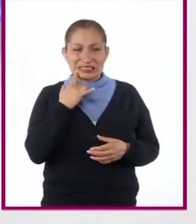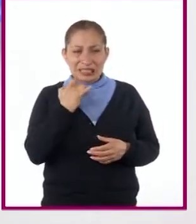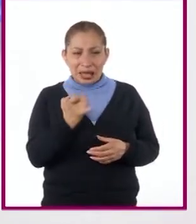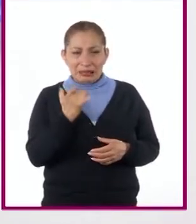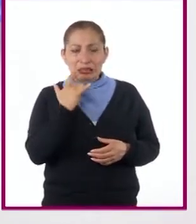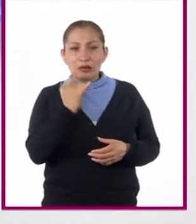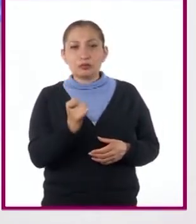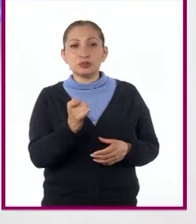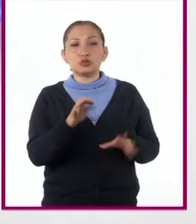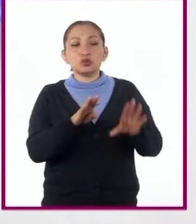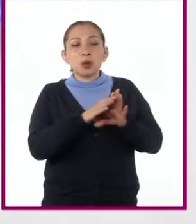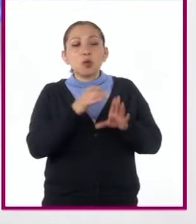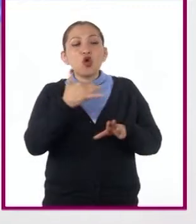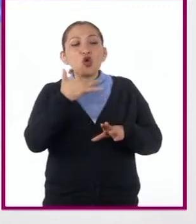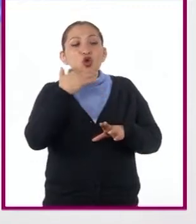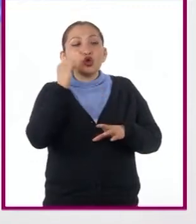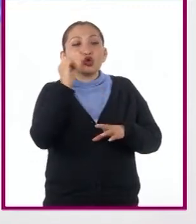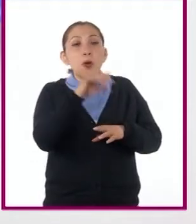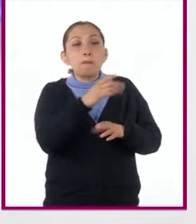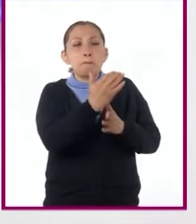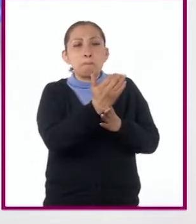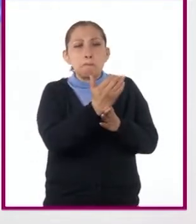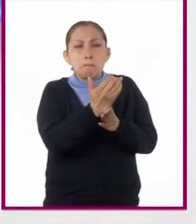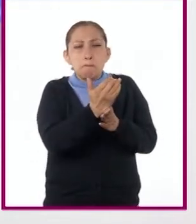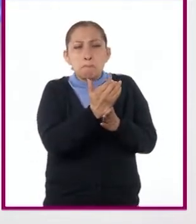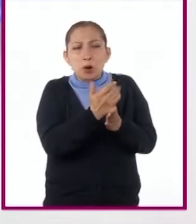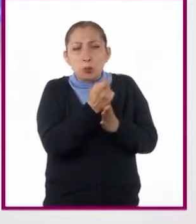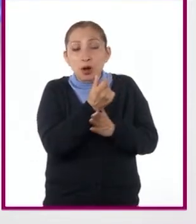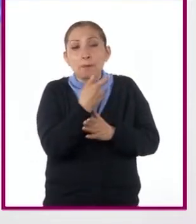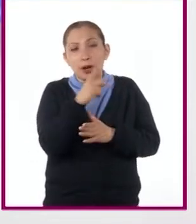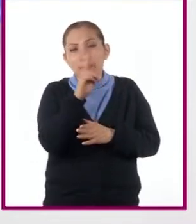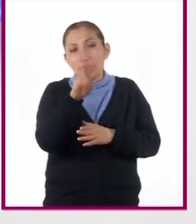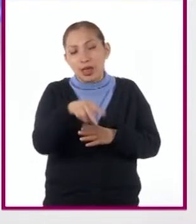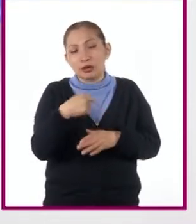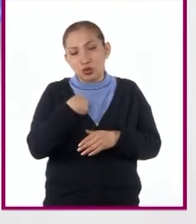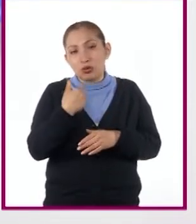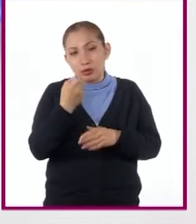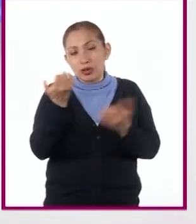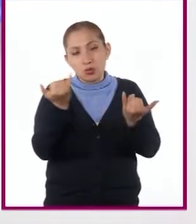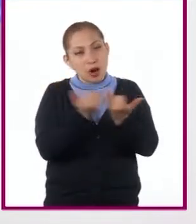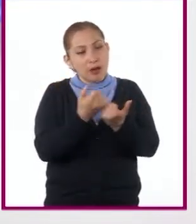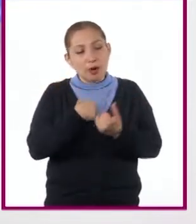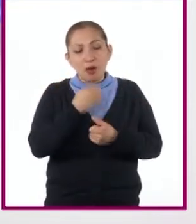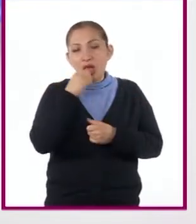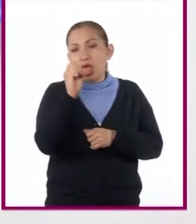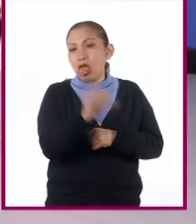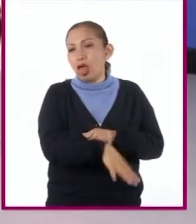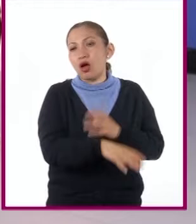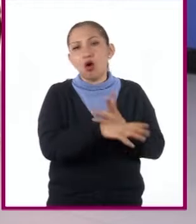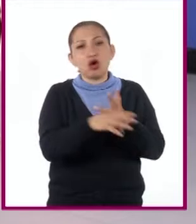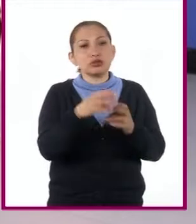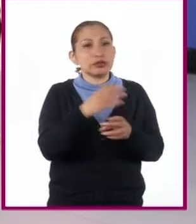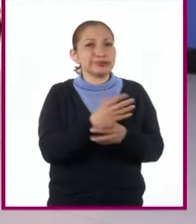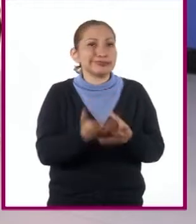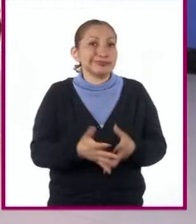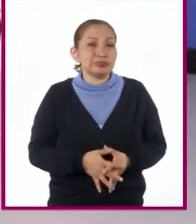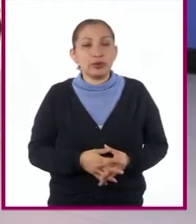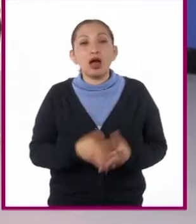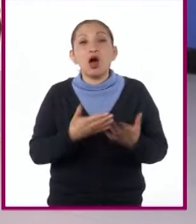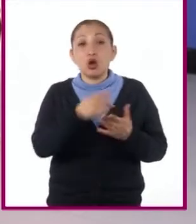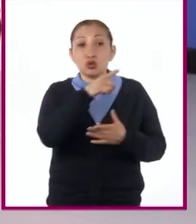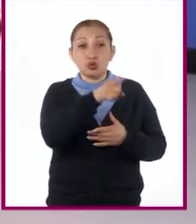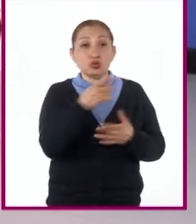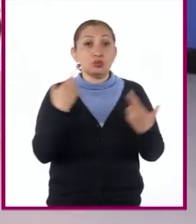de contaminar lo menos posible, pero me confieso culpable. Sí contamino. Ahora,